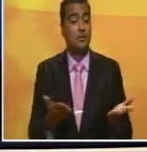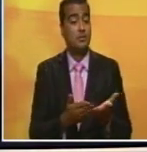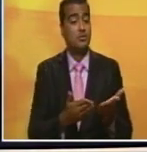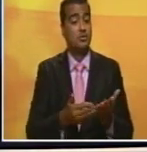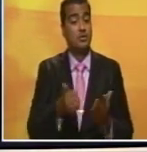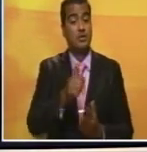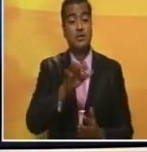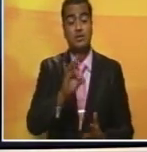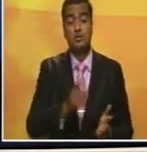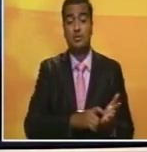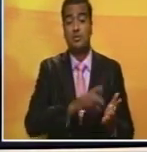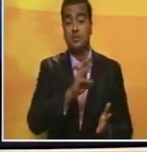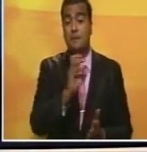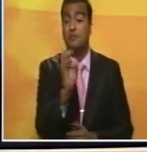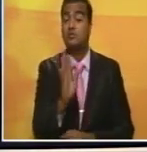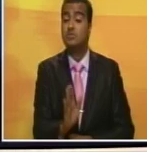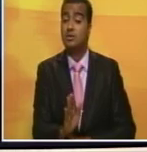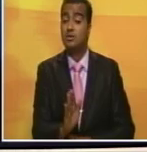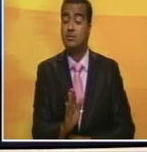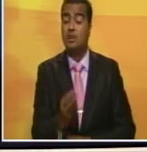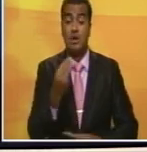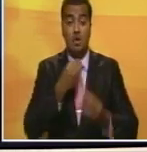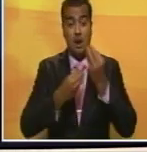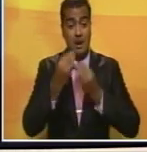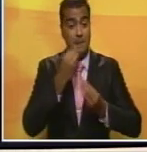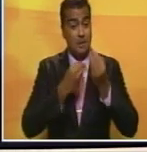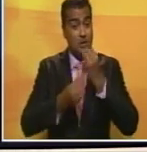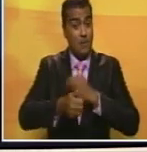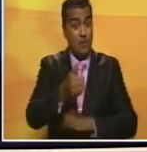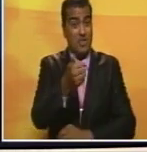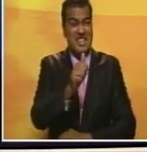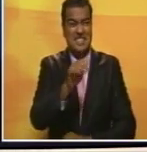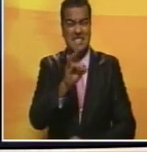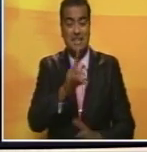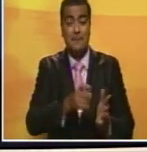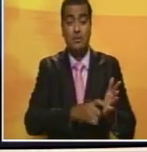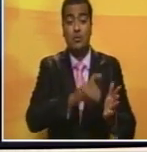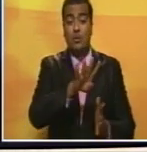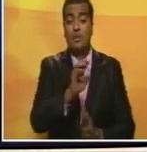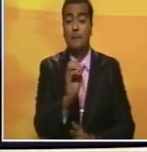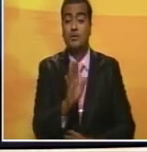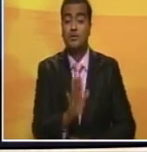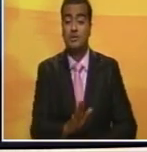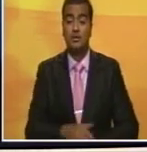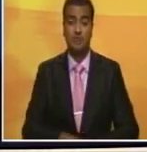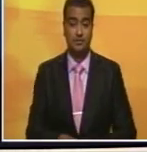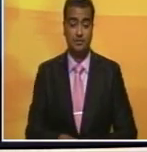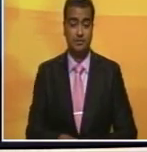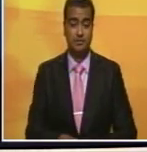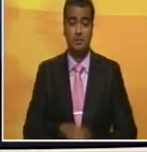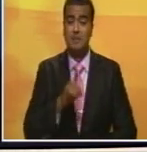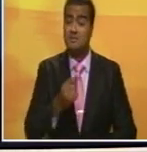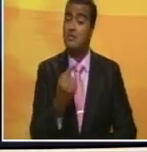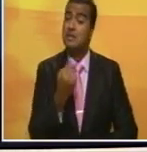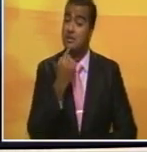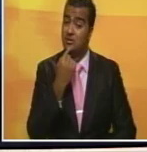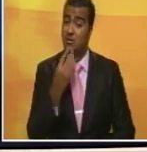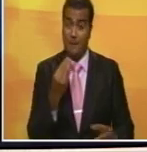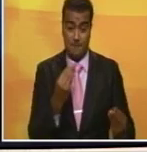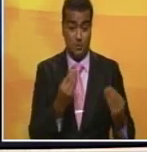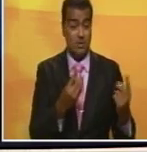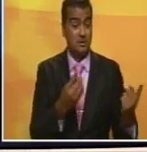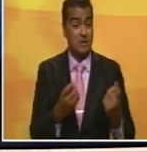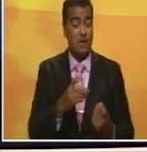subió 18,6%, los alimentos incrementaron 17,4%. El Senda señaló que son